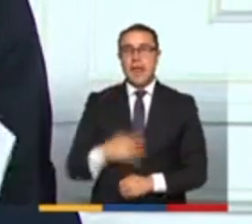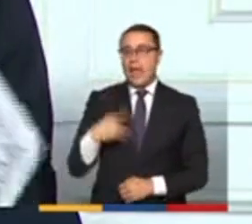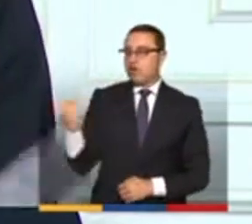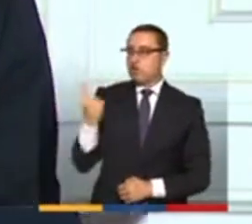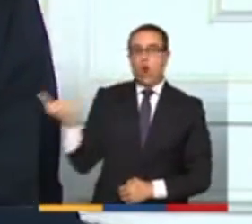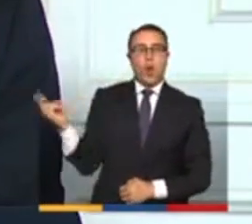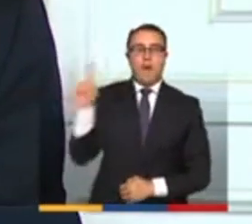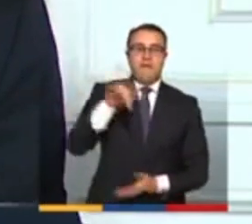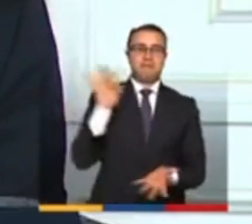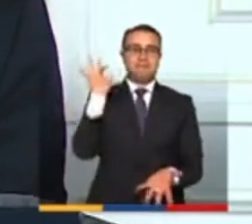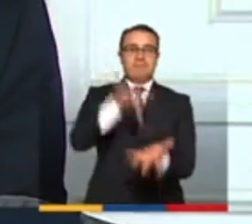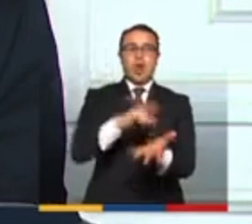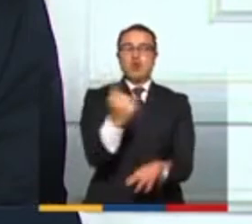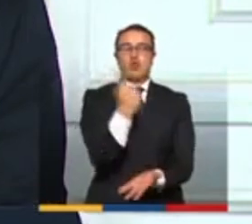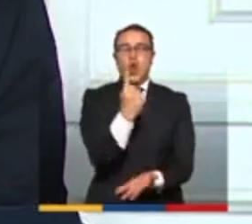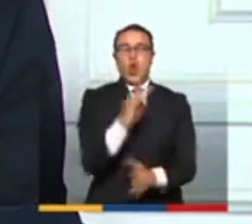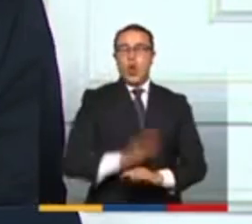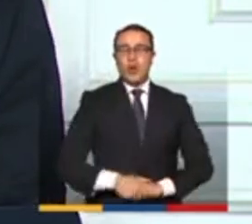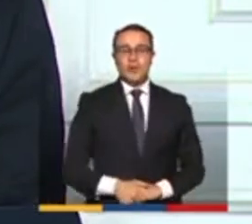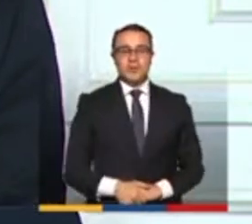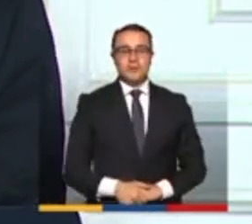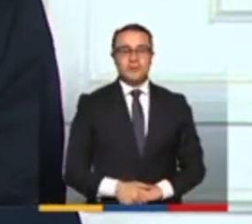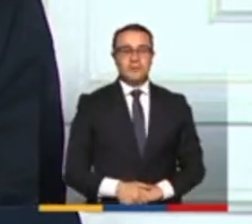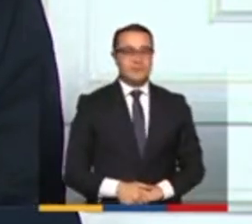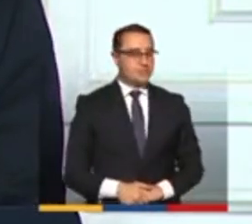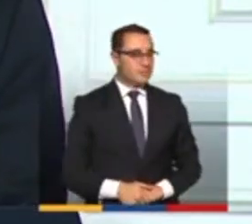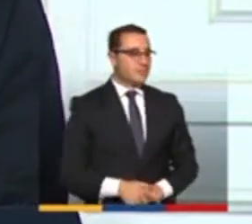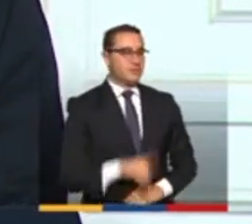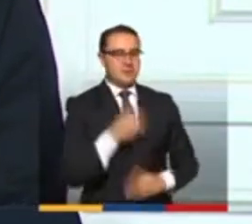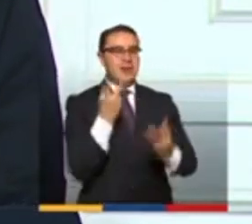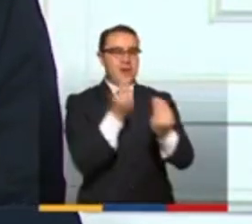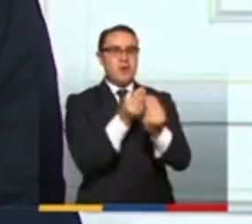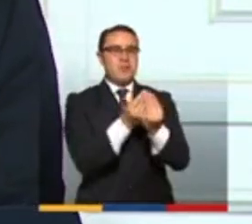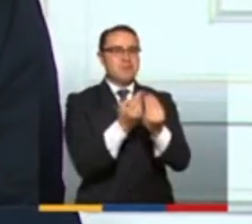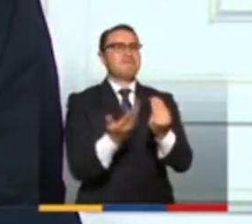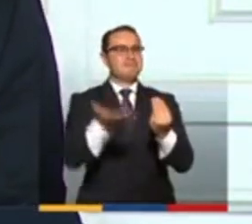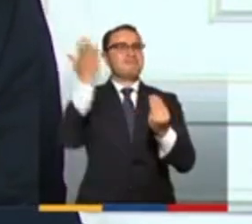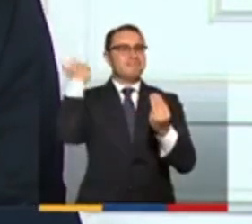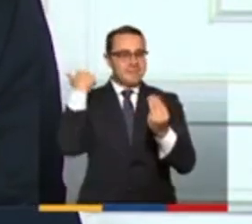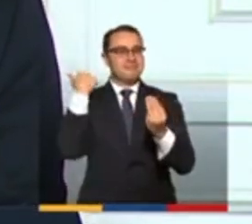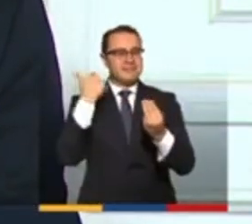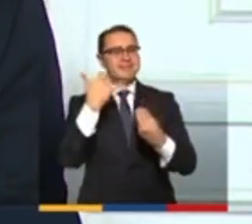hombre. De ser compañeros de veteranos.